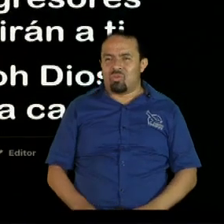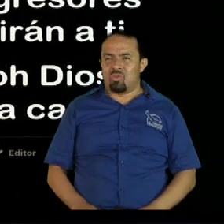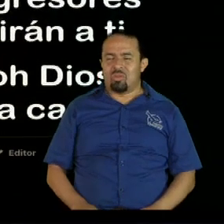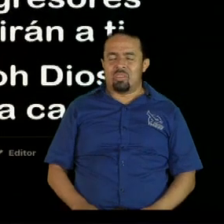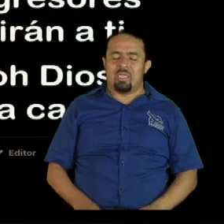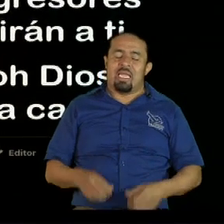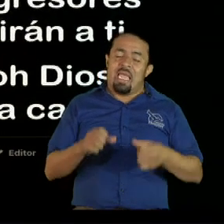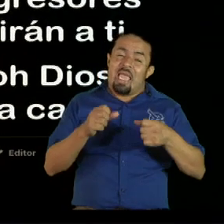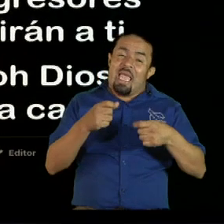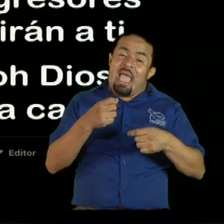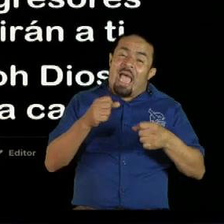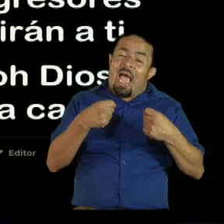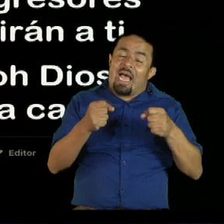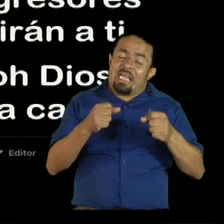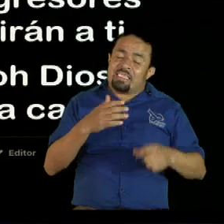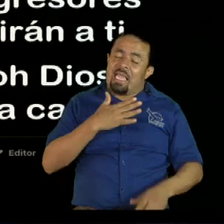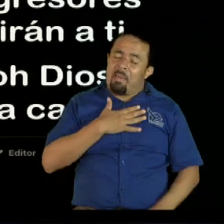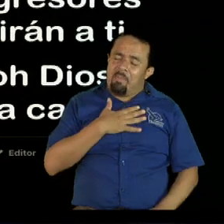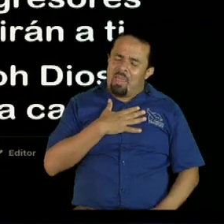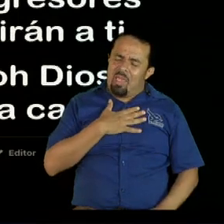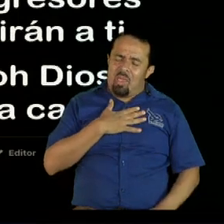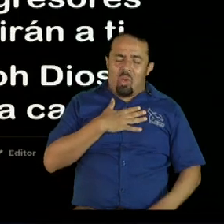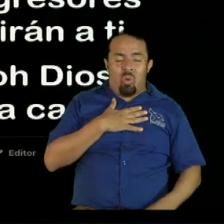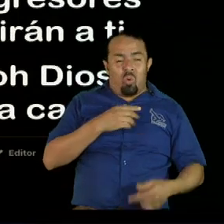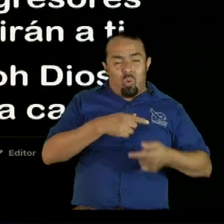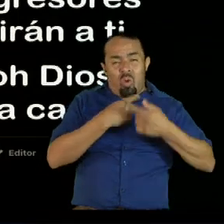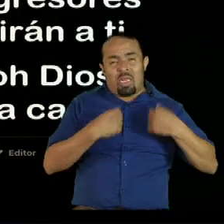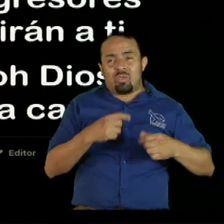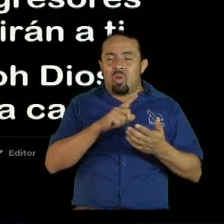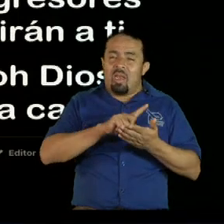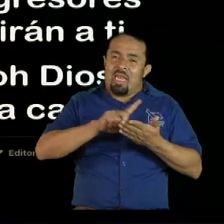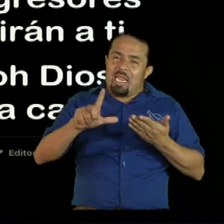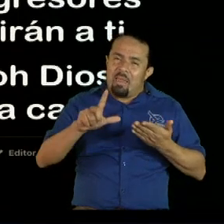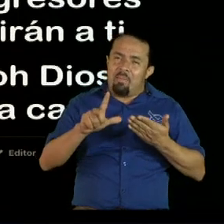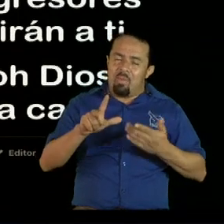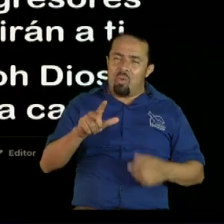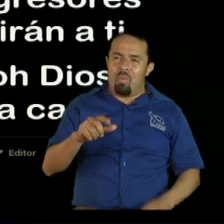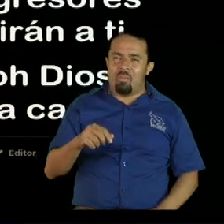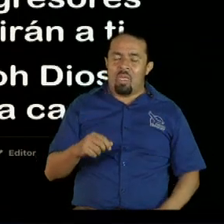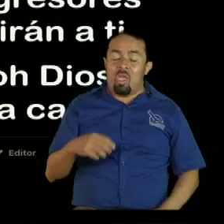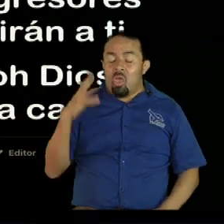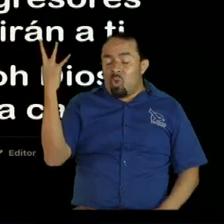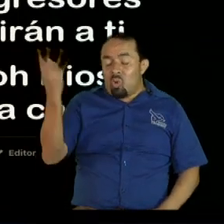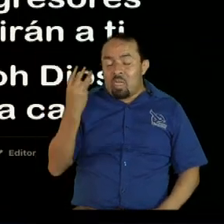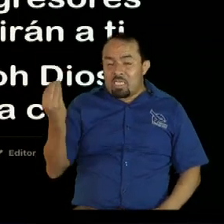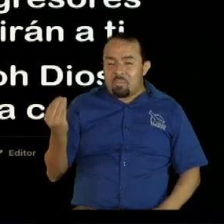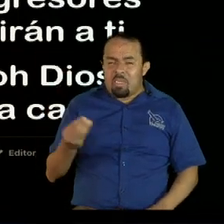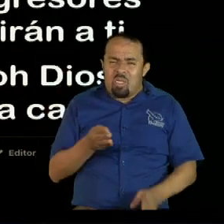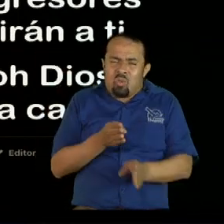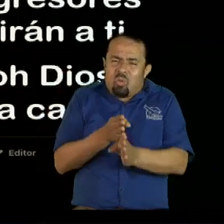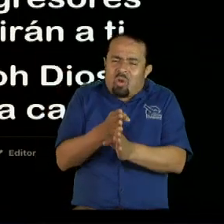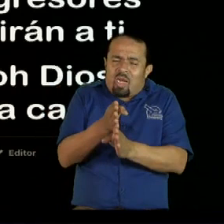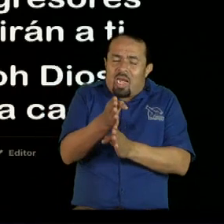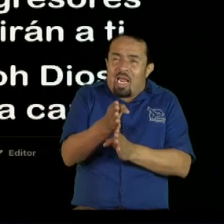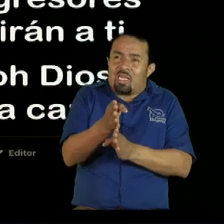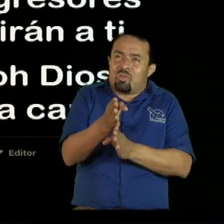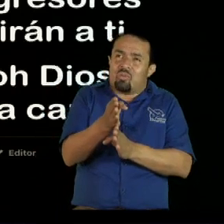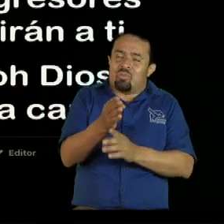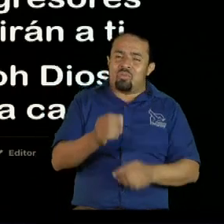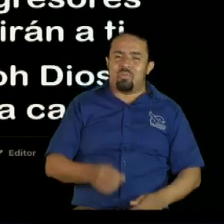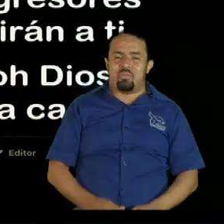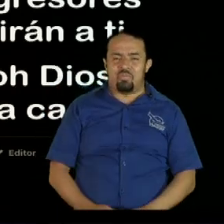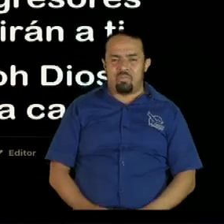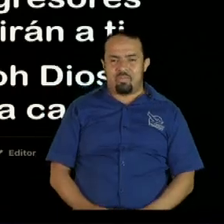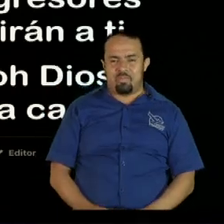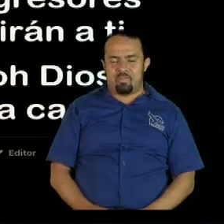Crea en mí un limpio corazón y un espíritu recto. Ahorita estoy